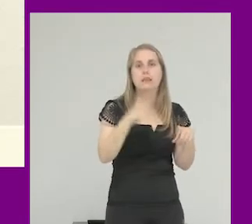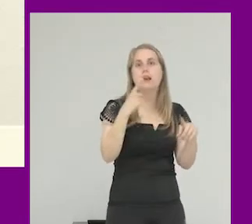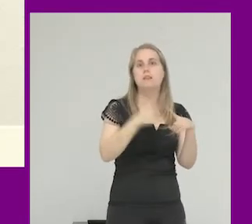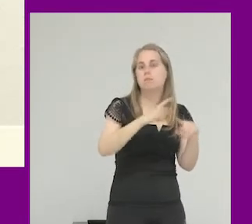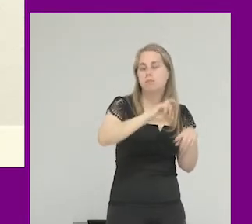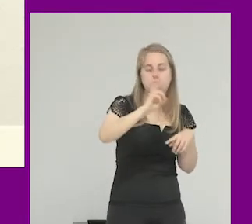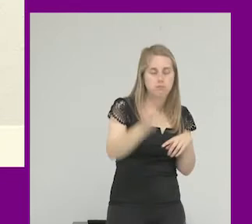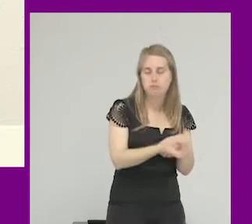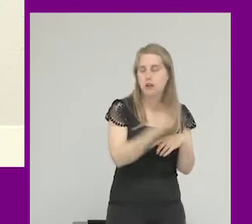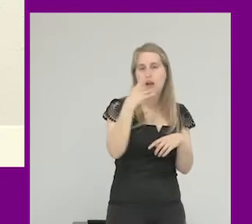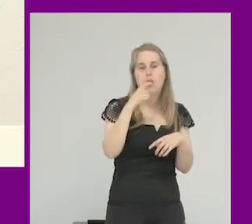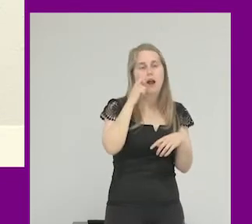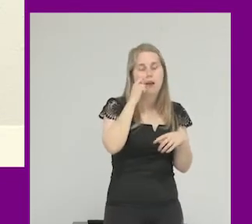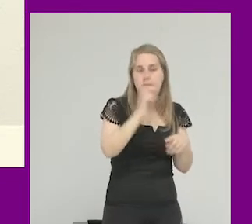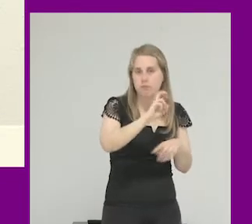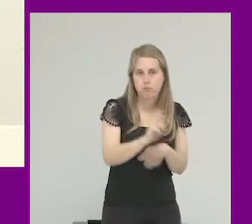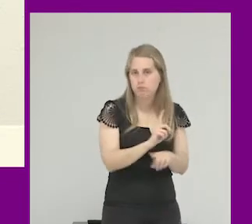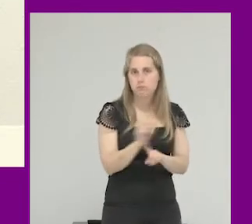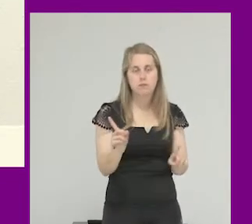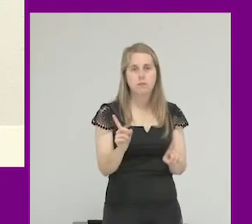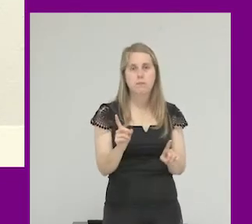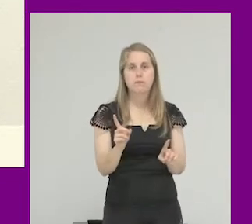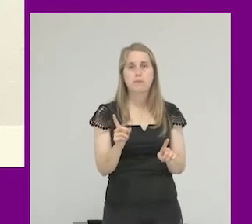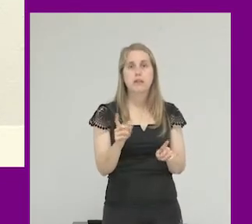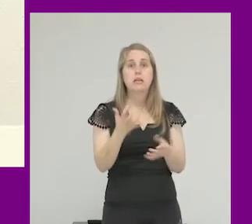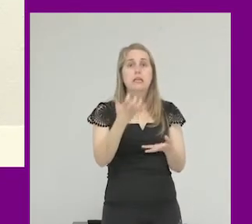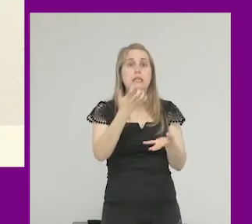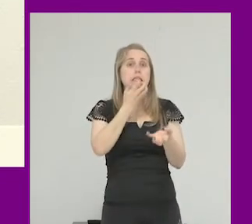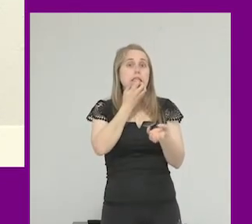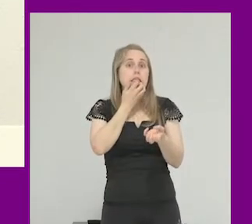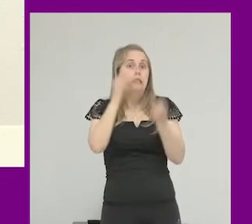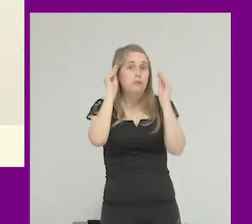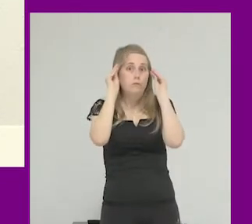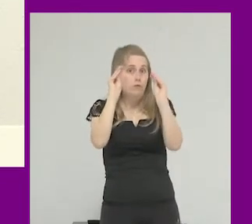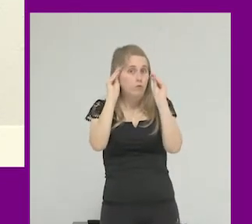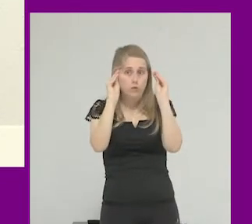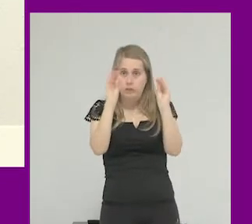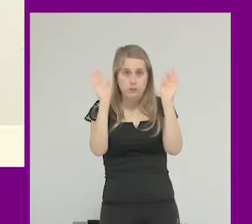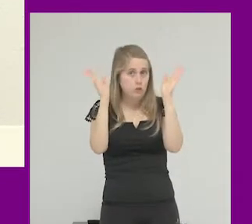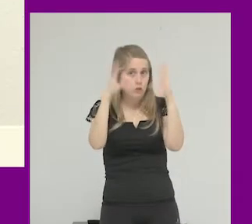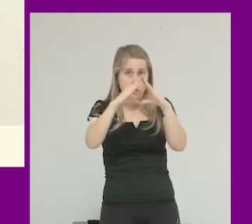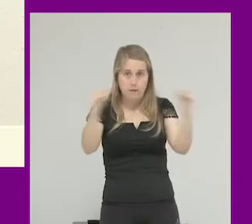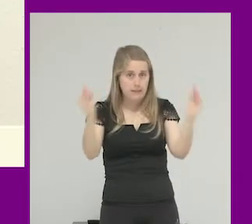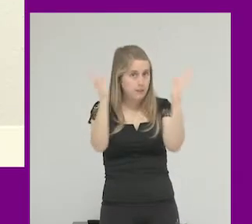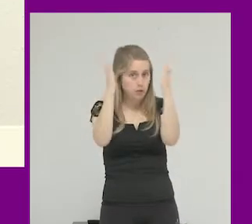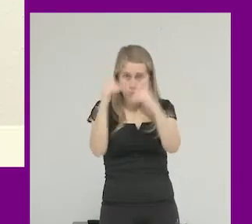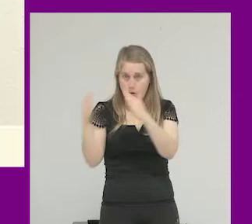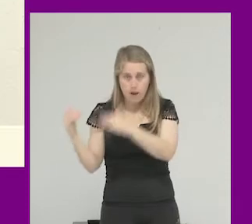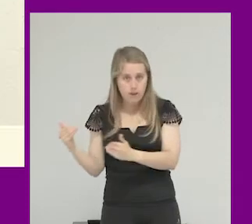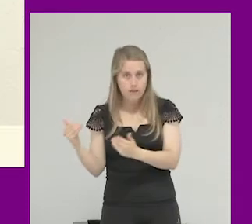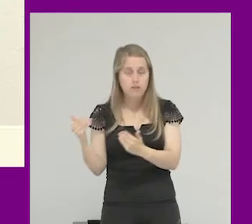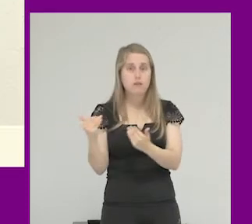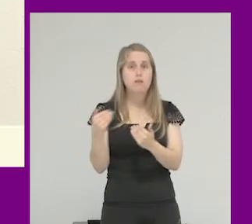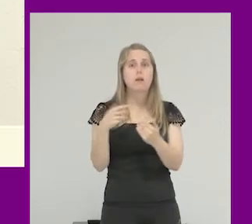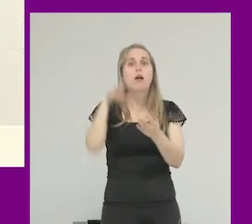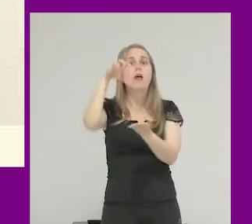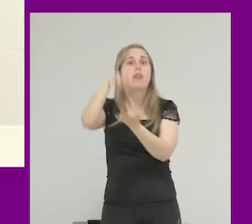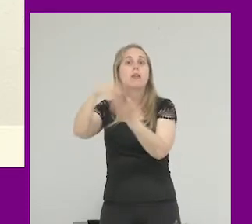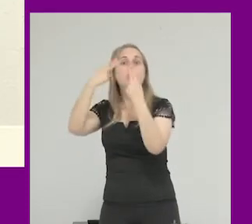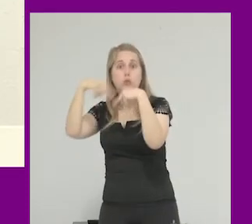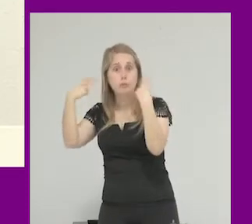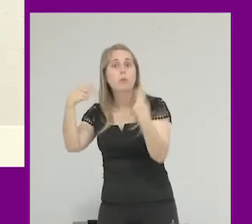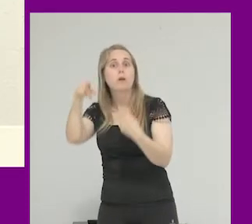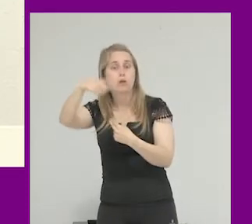sexuales o raciales. Claro, si no hay formación en las universidades, como sabéis, los centros públicos donde